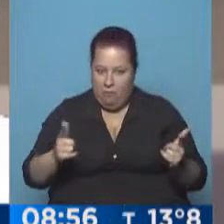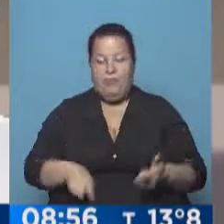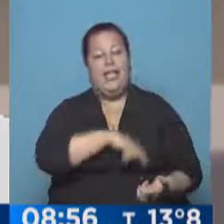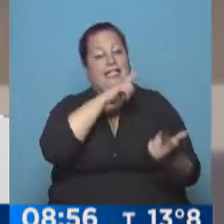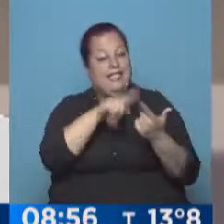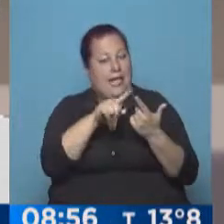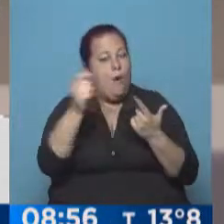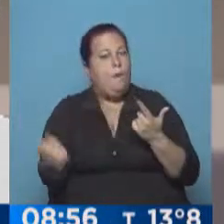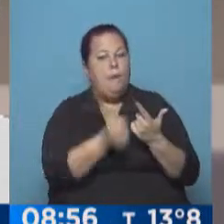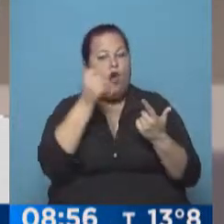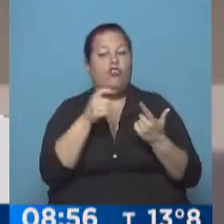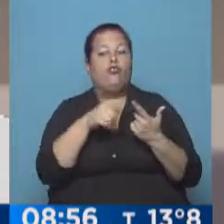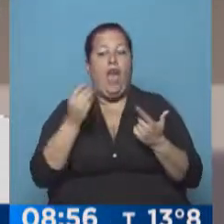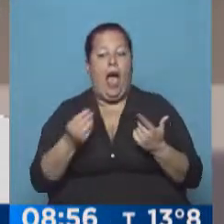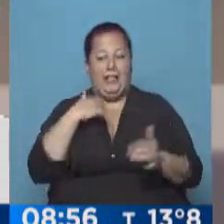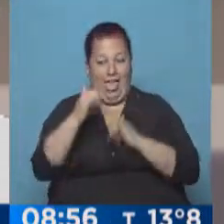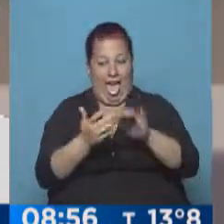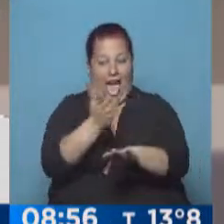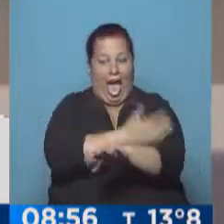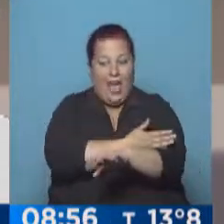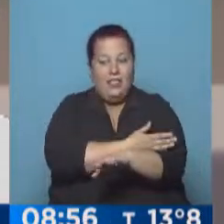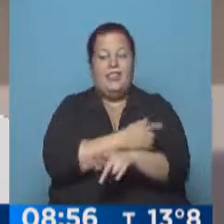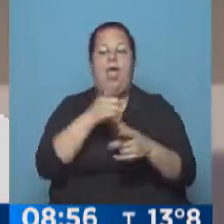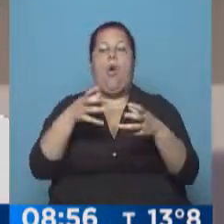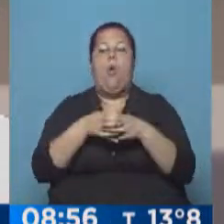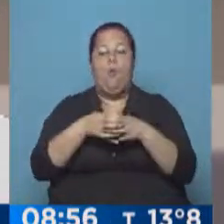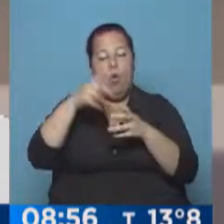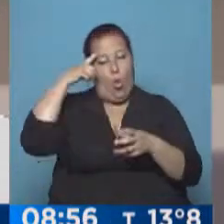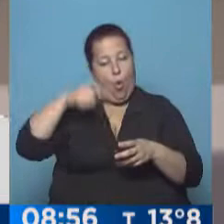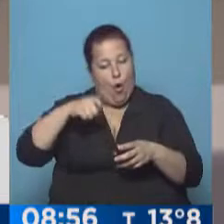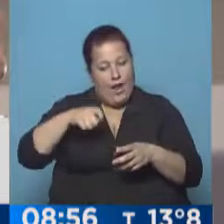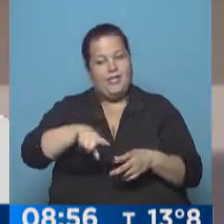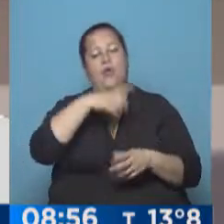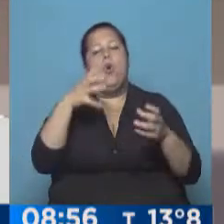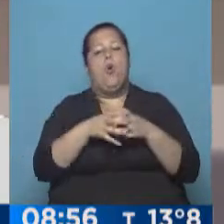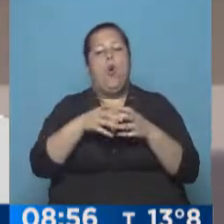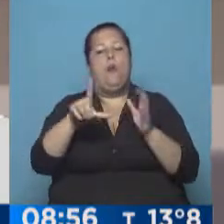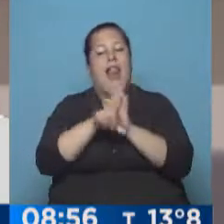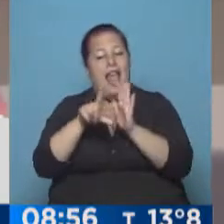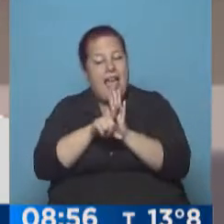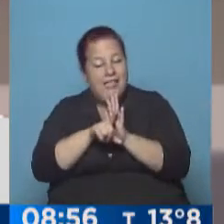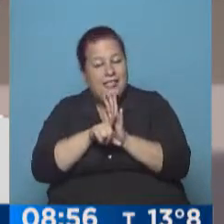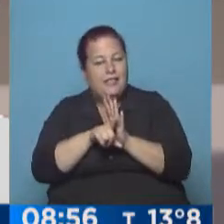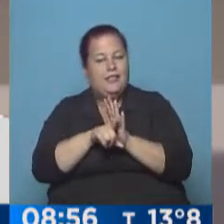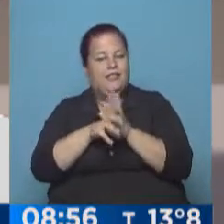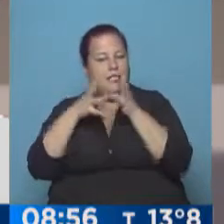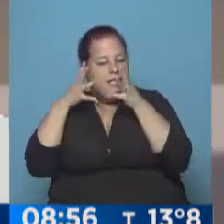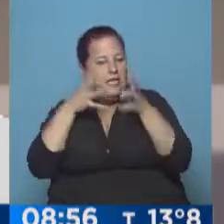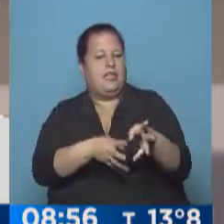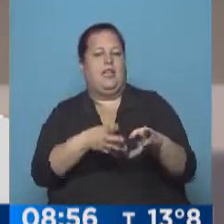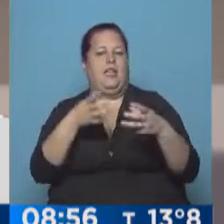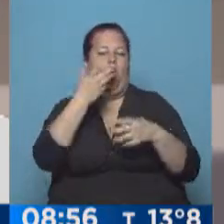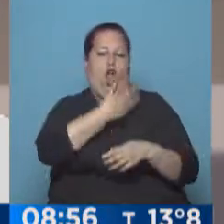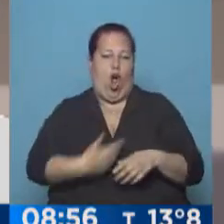importante que hay que tener en cuenta es lo que comenta recién que es el partido judicial y el partido legislativo que están atacando al